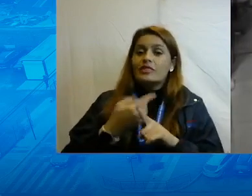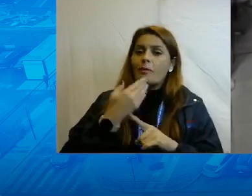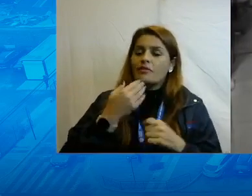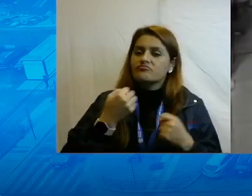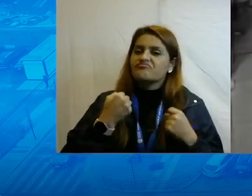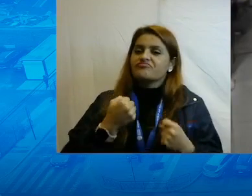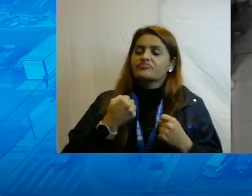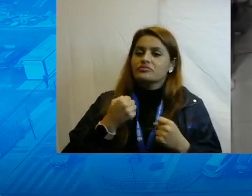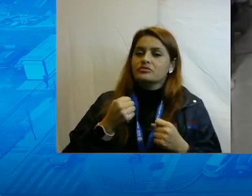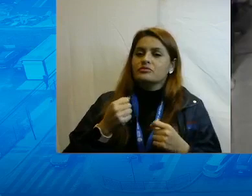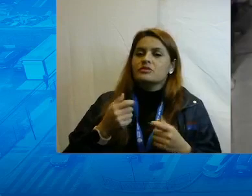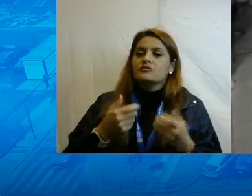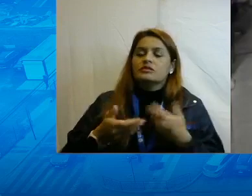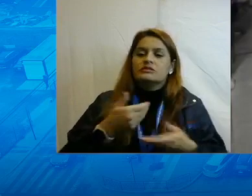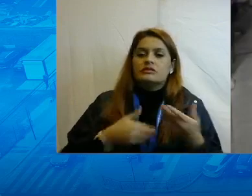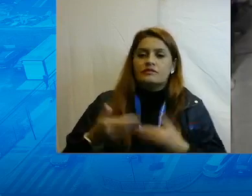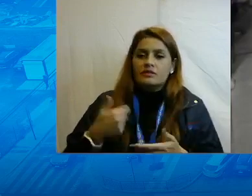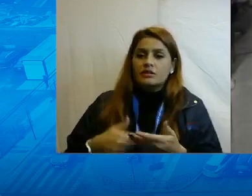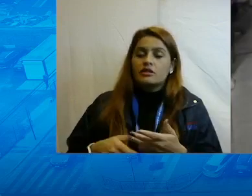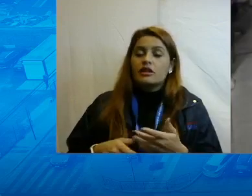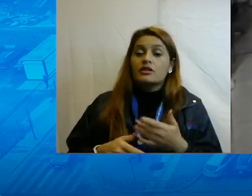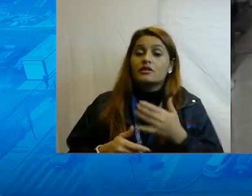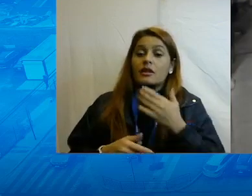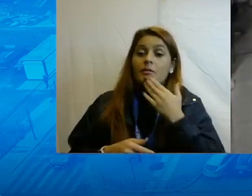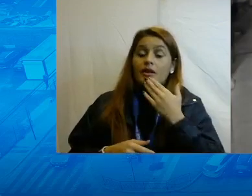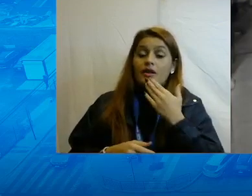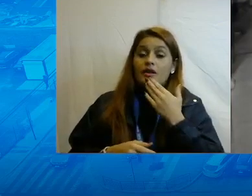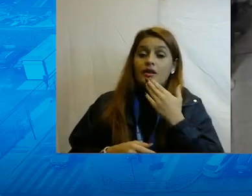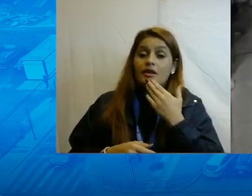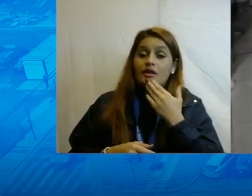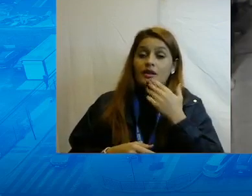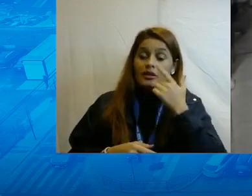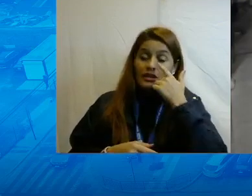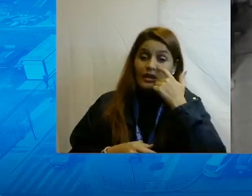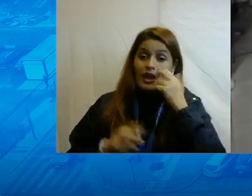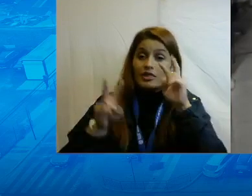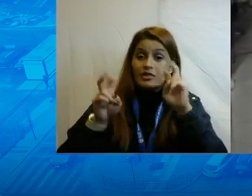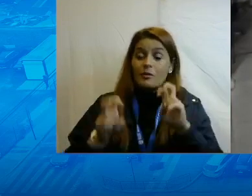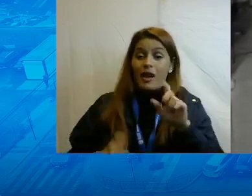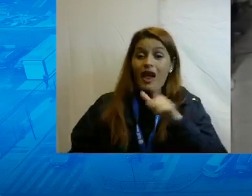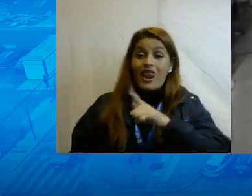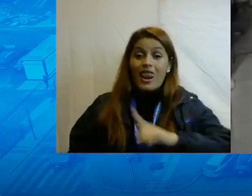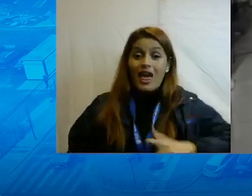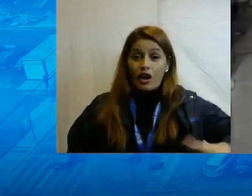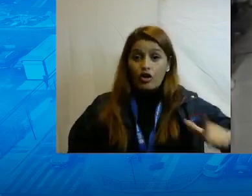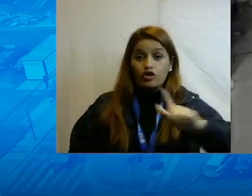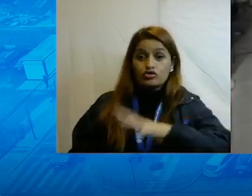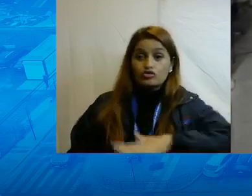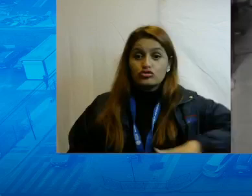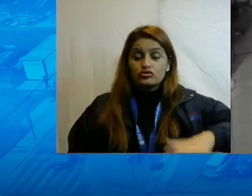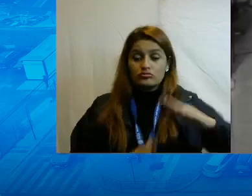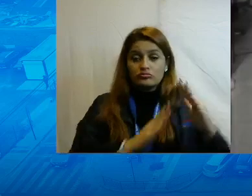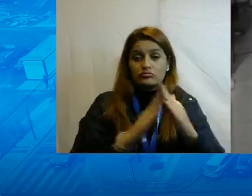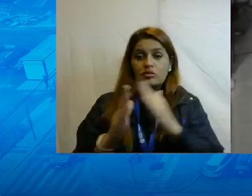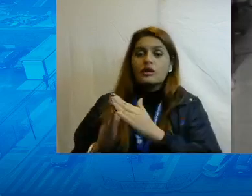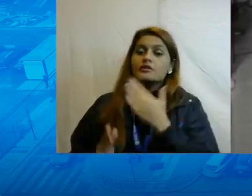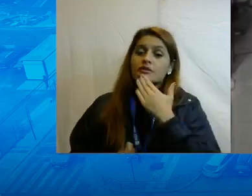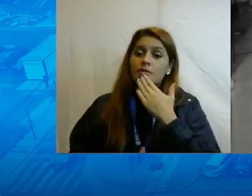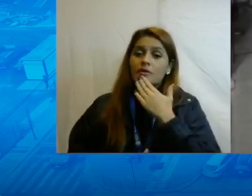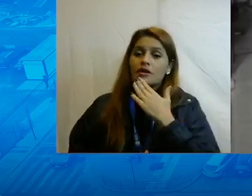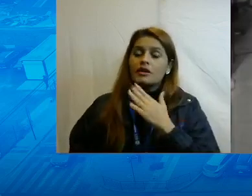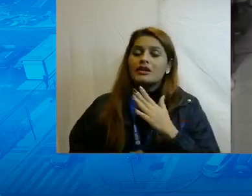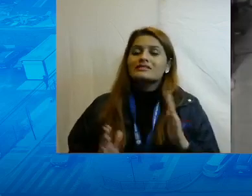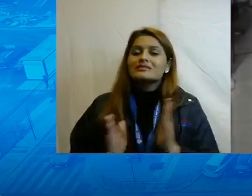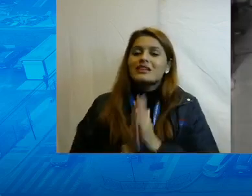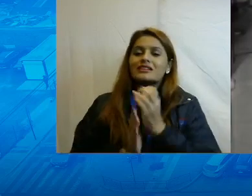el recibirlos. Sobre el punto de los lagos, vamos a hacer las averiguaciones también, como lo es el caso de Santa